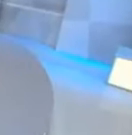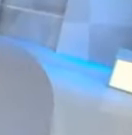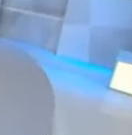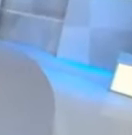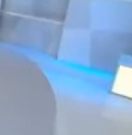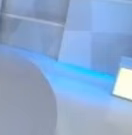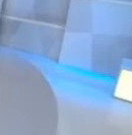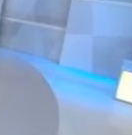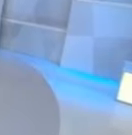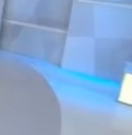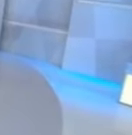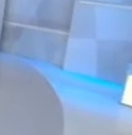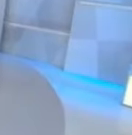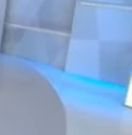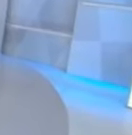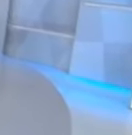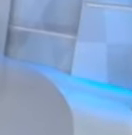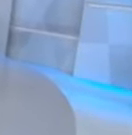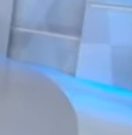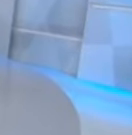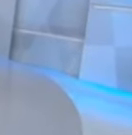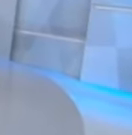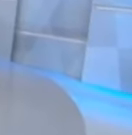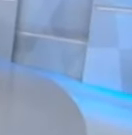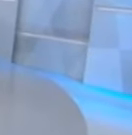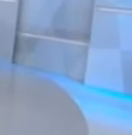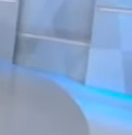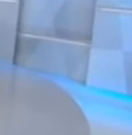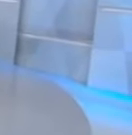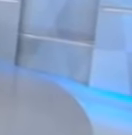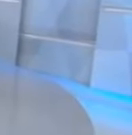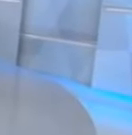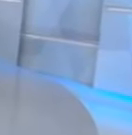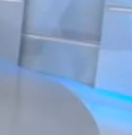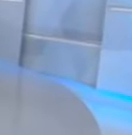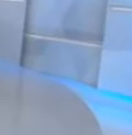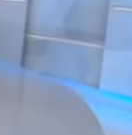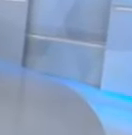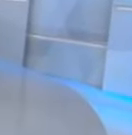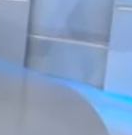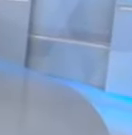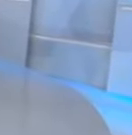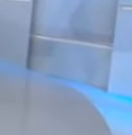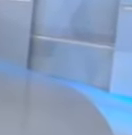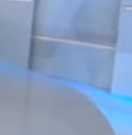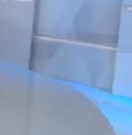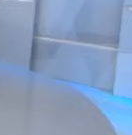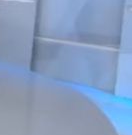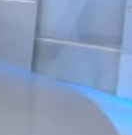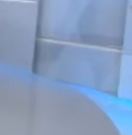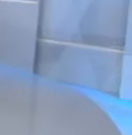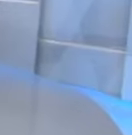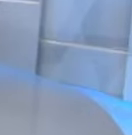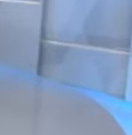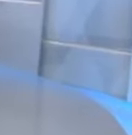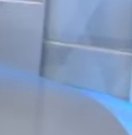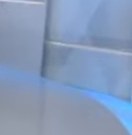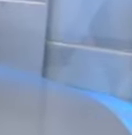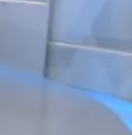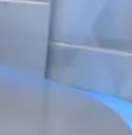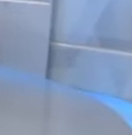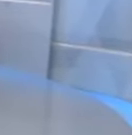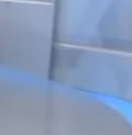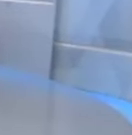Urata barca chirgilat cuya caraca u caracanagua ya tiene una caja hicha armada. Rápidamente, en este horario,